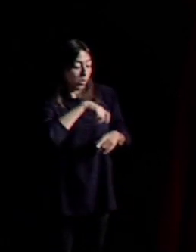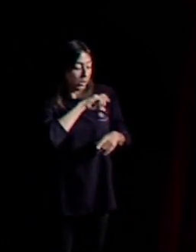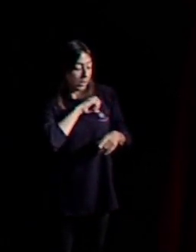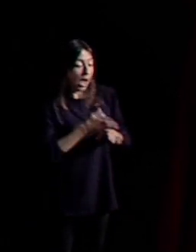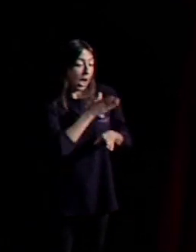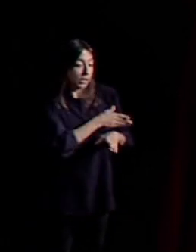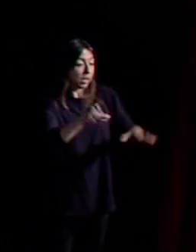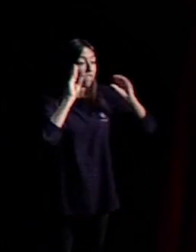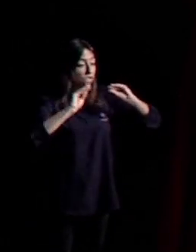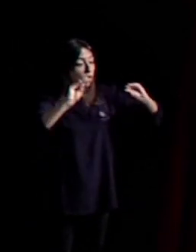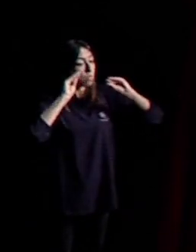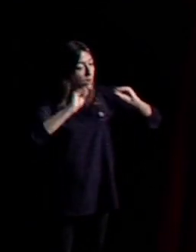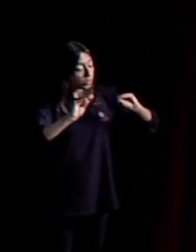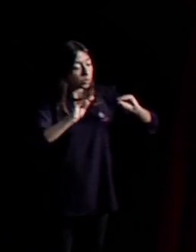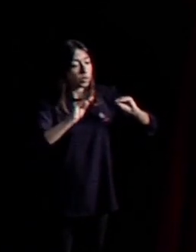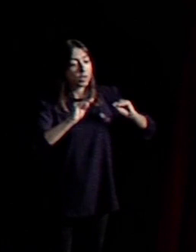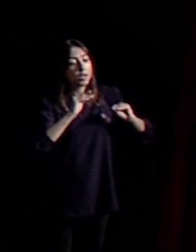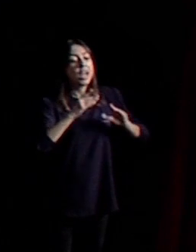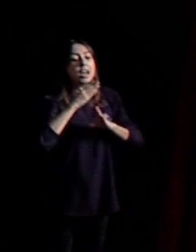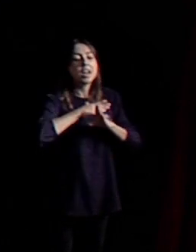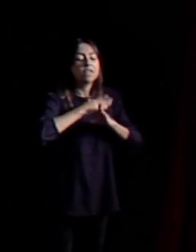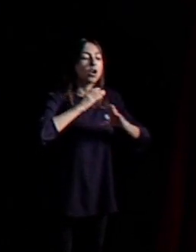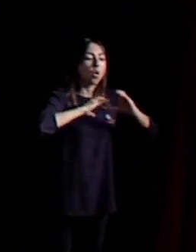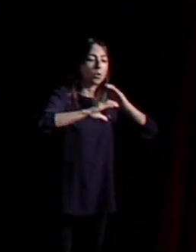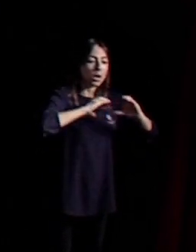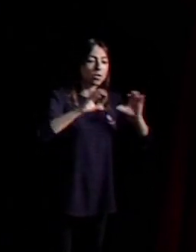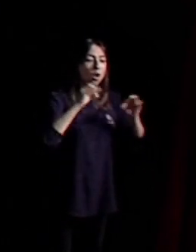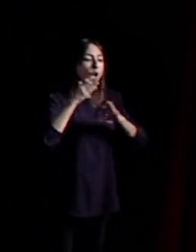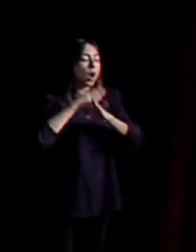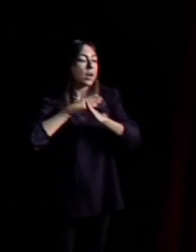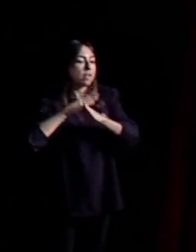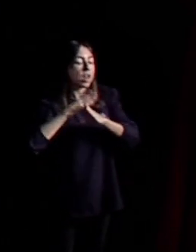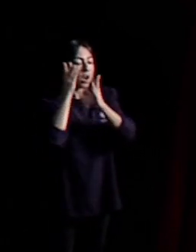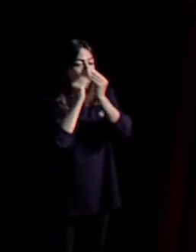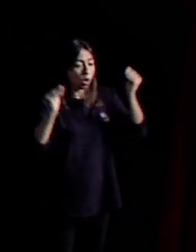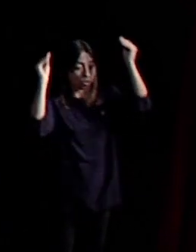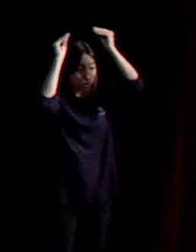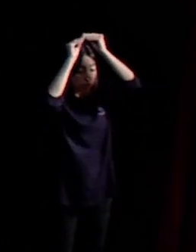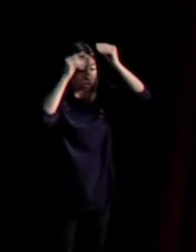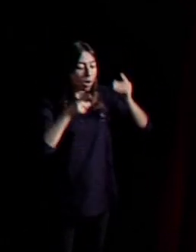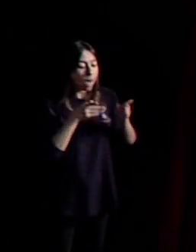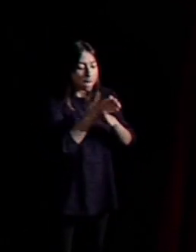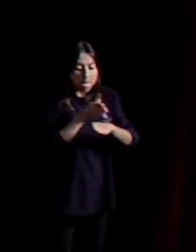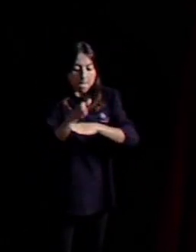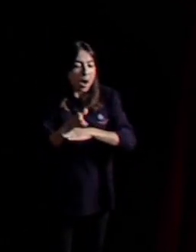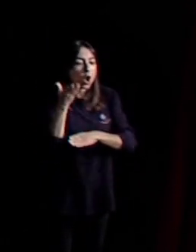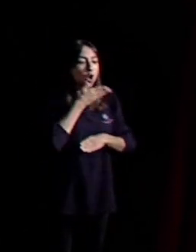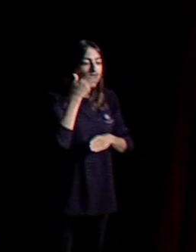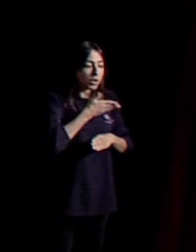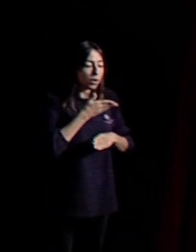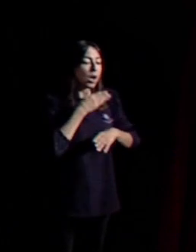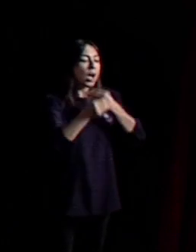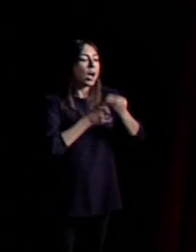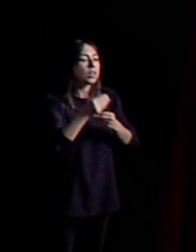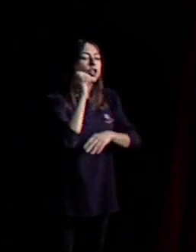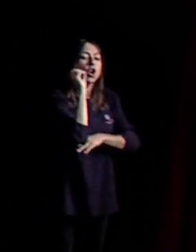debidamente formados, tanto a nivel comunicación como a nivel concepto, van por los colegios realizando una serie